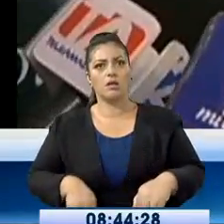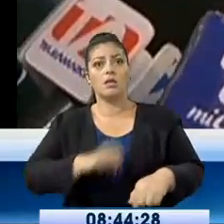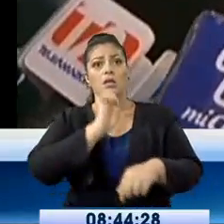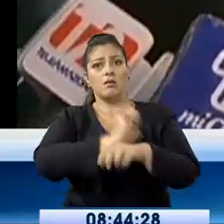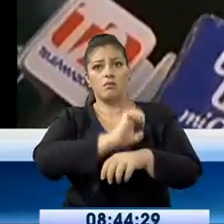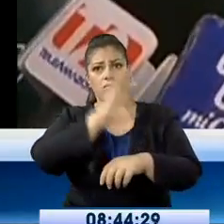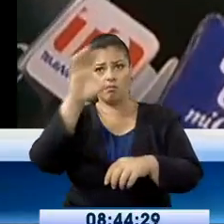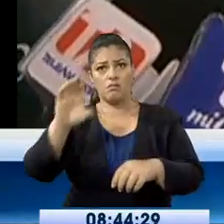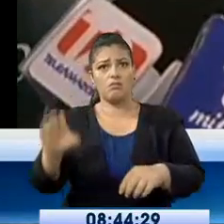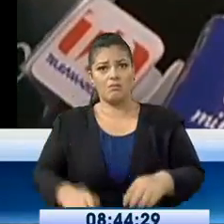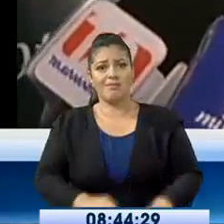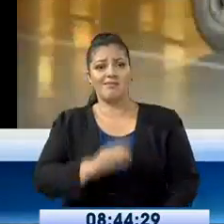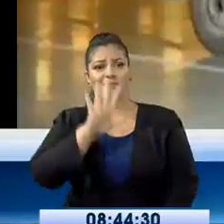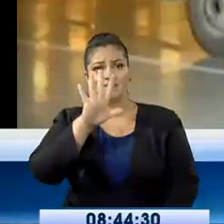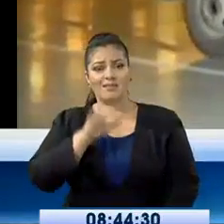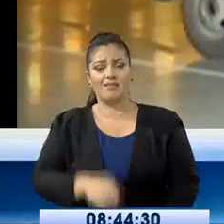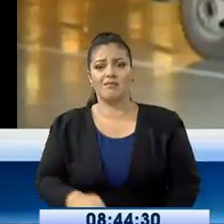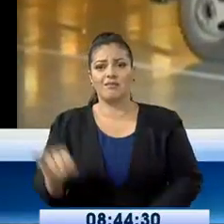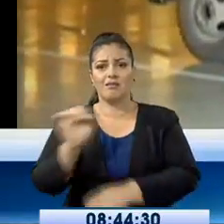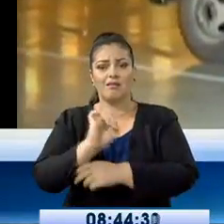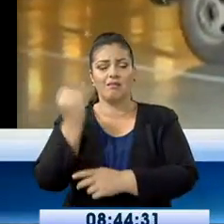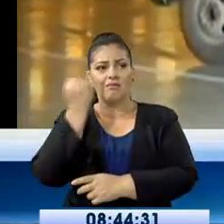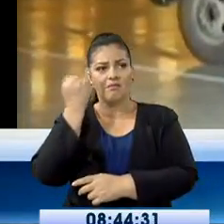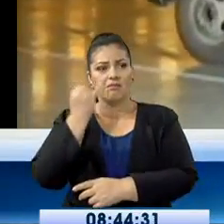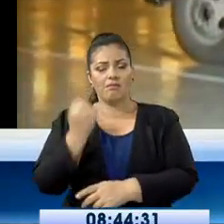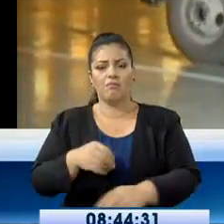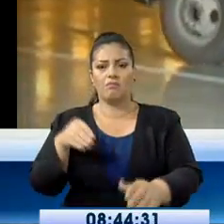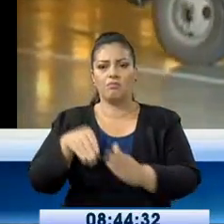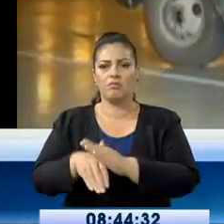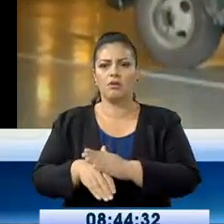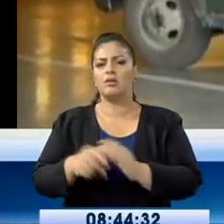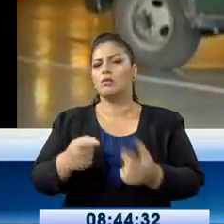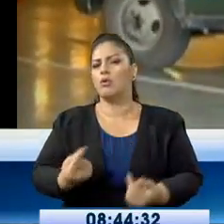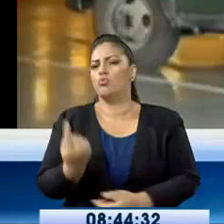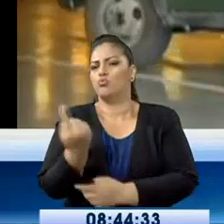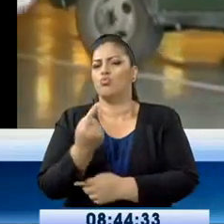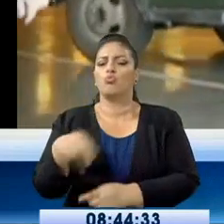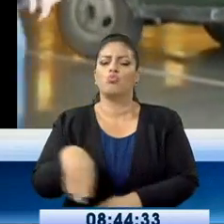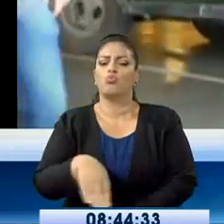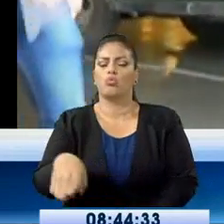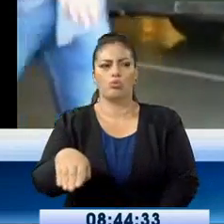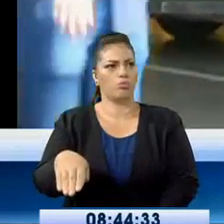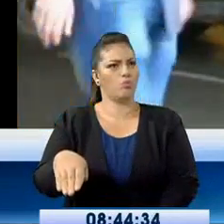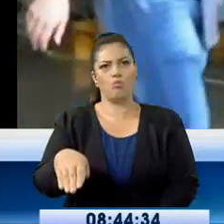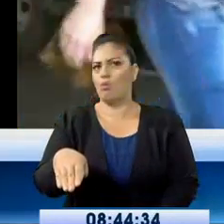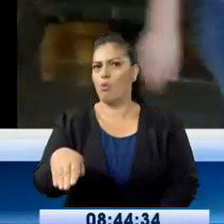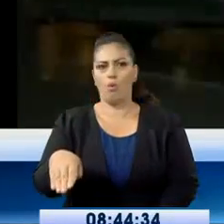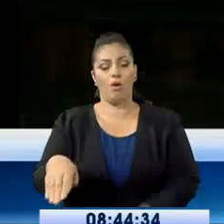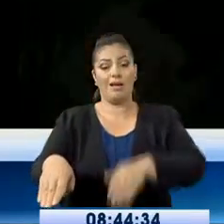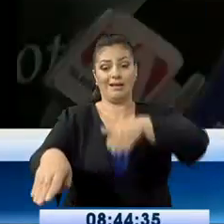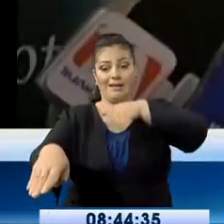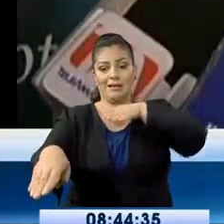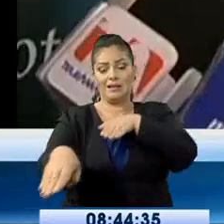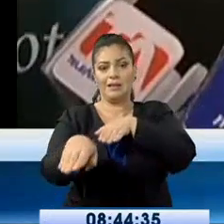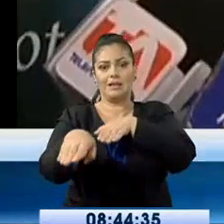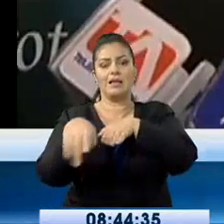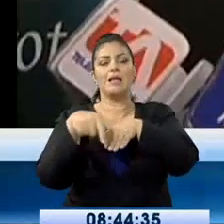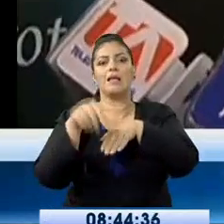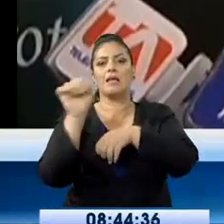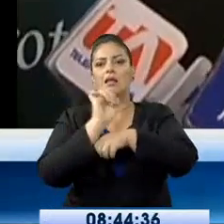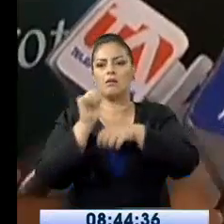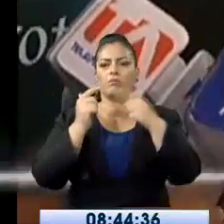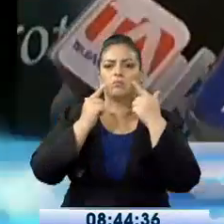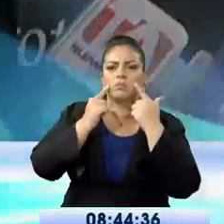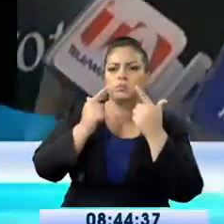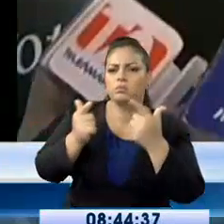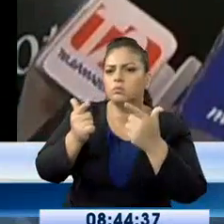ir solamente un carro transportador, sino que tiene que haber un anillo de seguridad con varios carros blindados, con varias